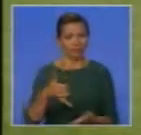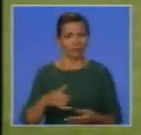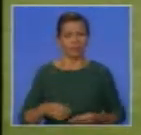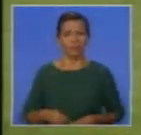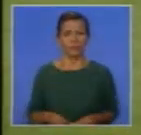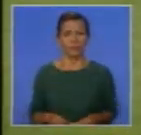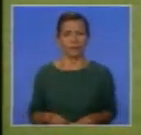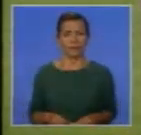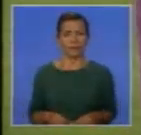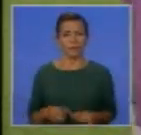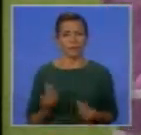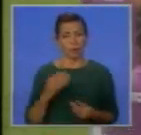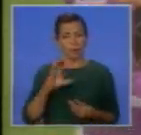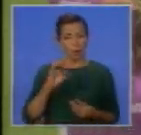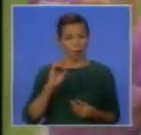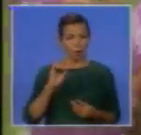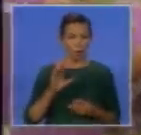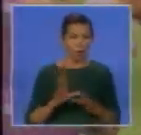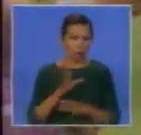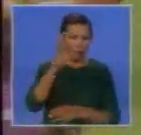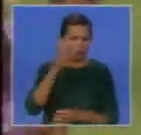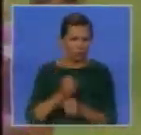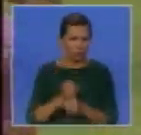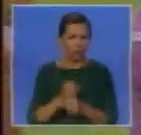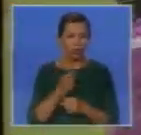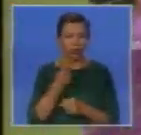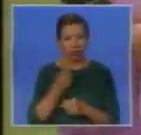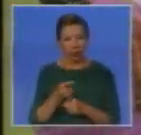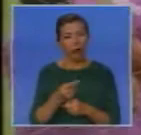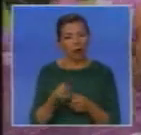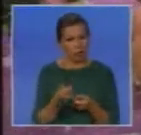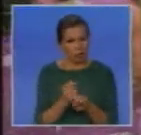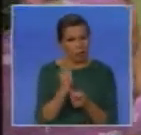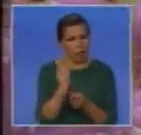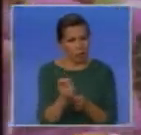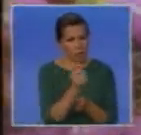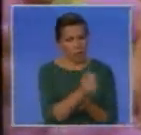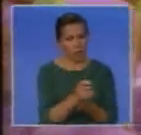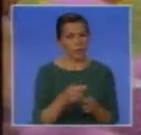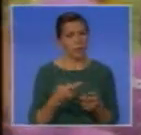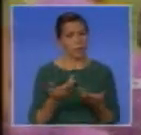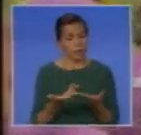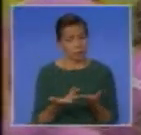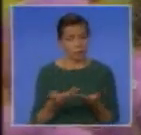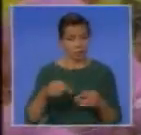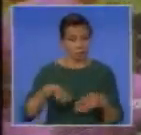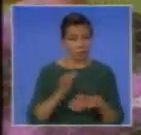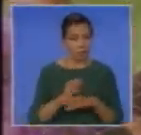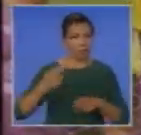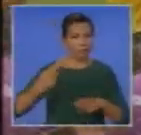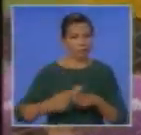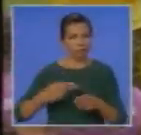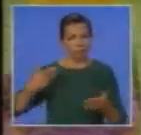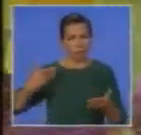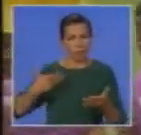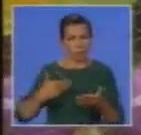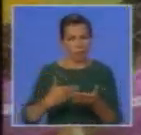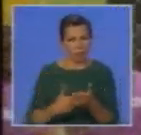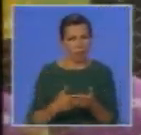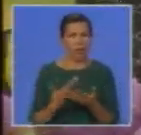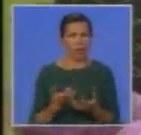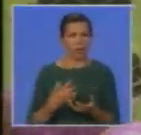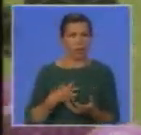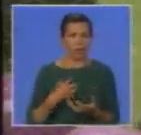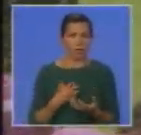clasificación que otorga la Conmebol, además de las taquillas en esos partidos. Por eso en la parte final del campeonato los amarillos buscarán estar en los dos